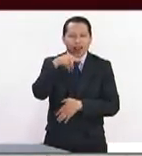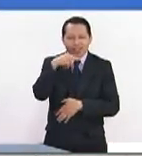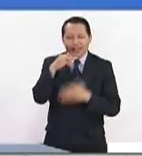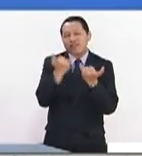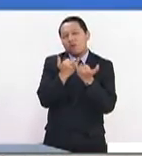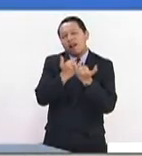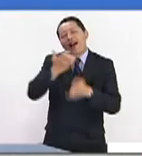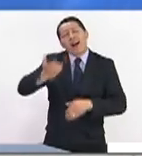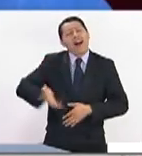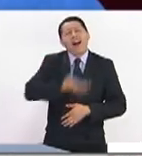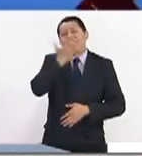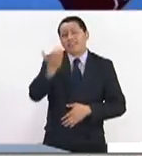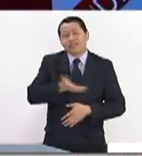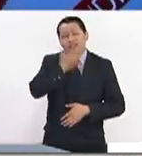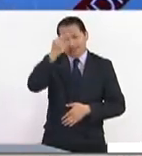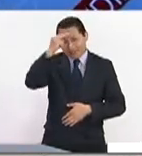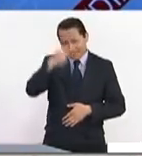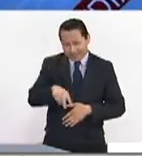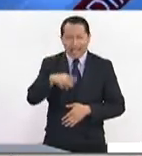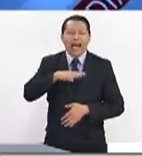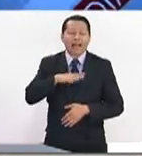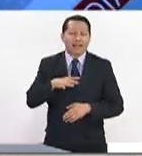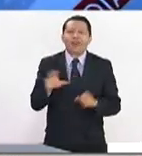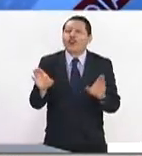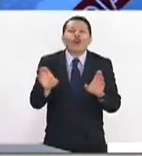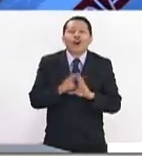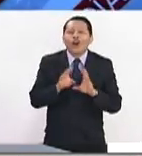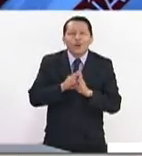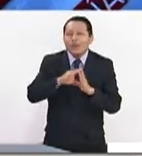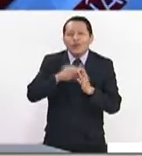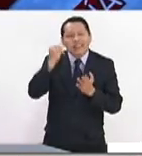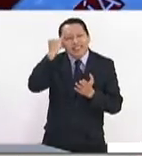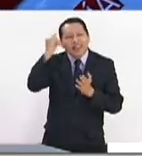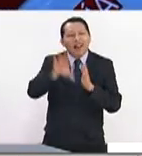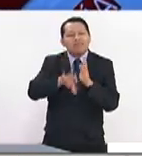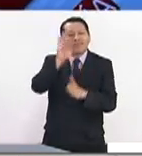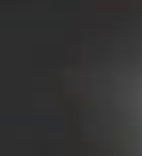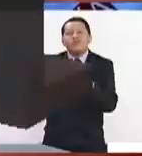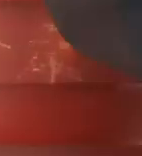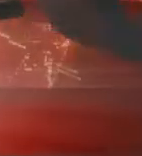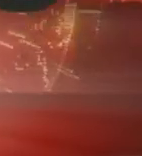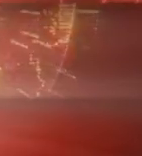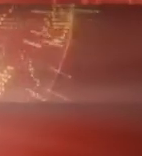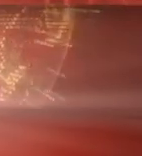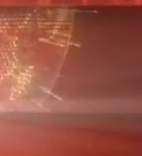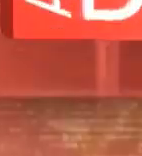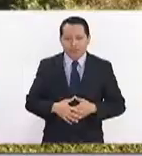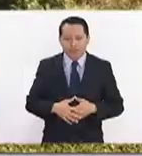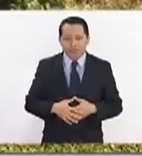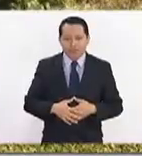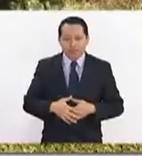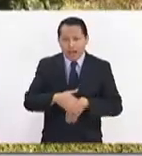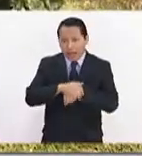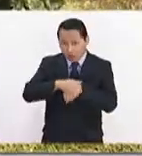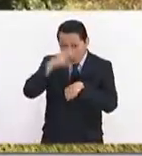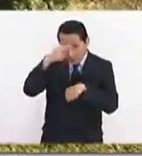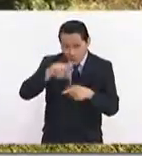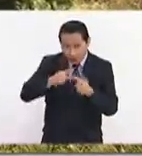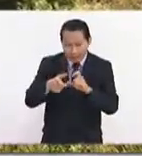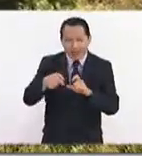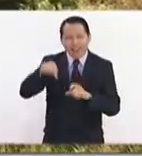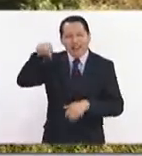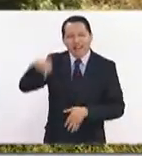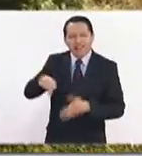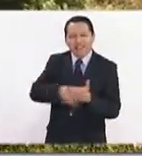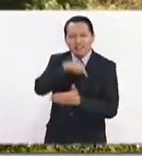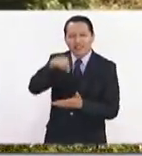tradición de muchos mexicanos. Aquí le tenemos una excelente opción de dónde puede adquirirlo. Amigos de México al Día, nosotros nos encontramos en